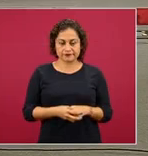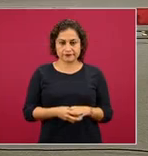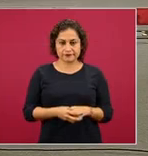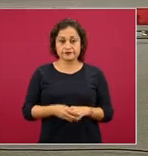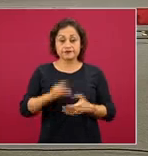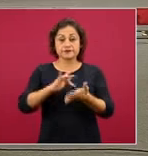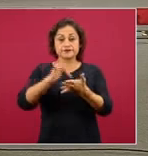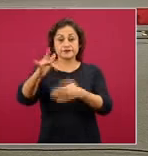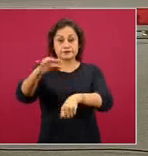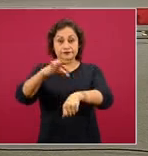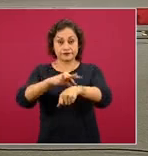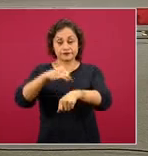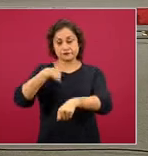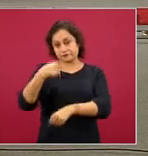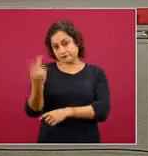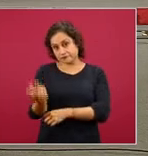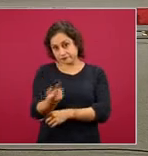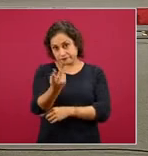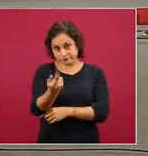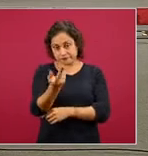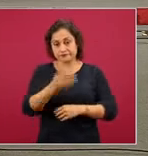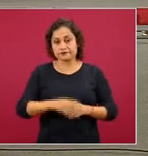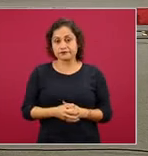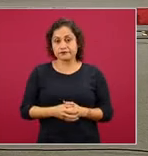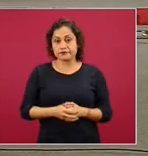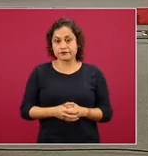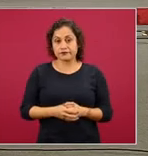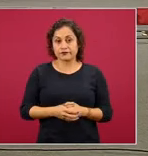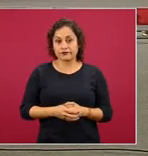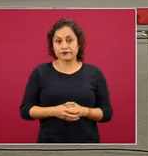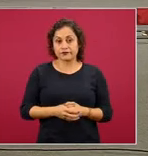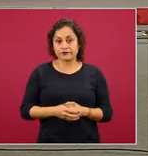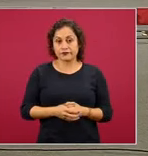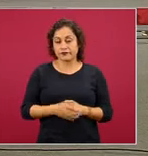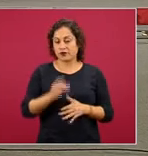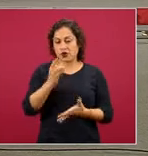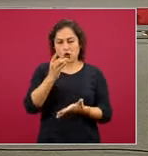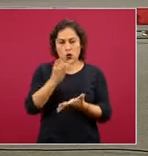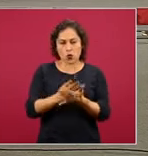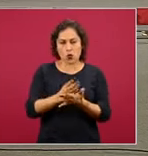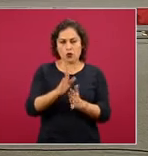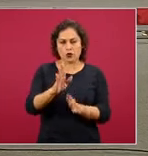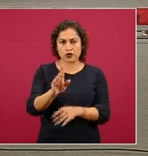Gracias, doctor. Preguntarle, en este 72, nada más para precisar, en este